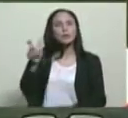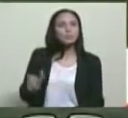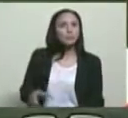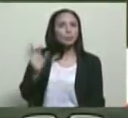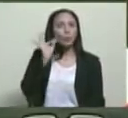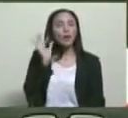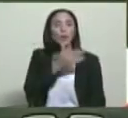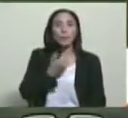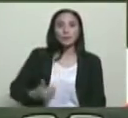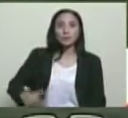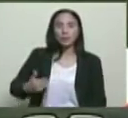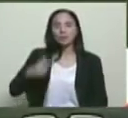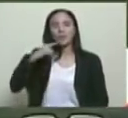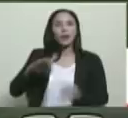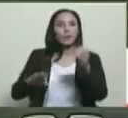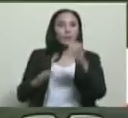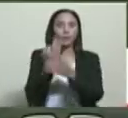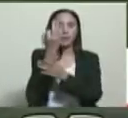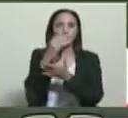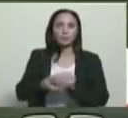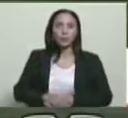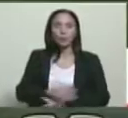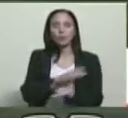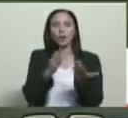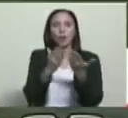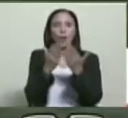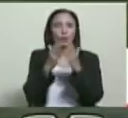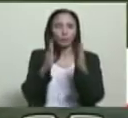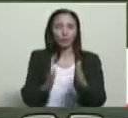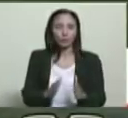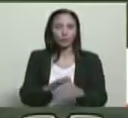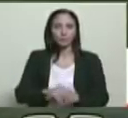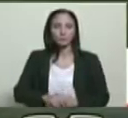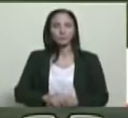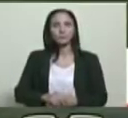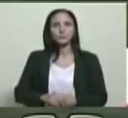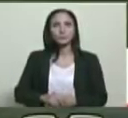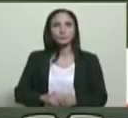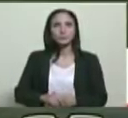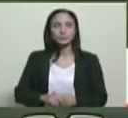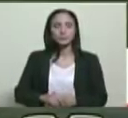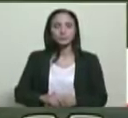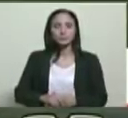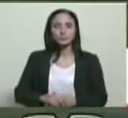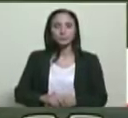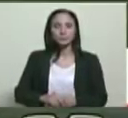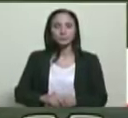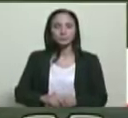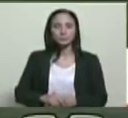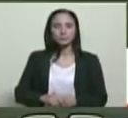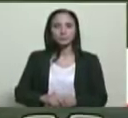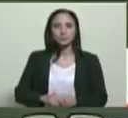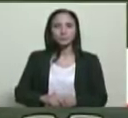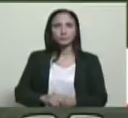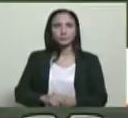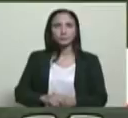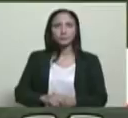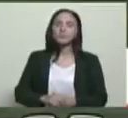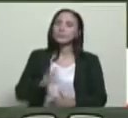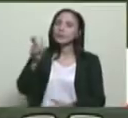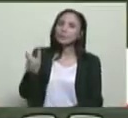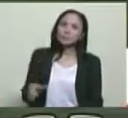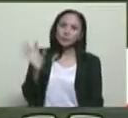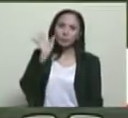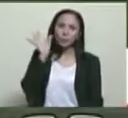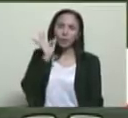FEBEC. FEBEU es la cosa, Federación de Estudiantes Universitarios del País. Yo quisiera que Mirtia nos diera